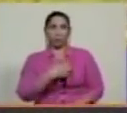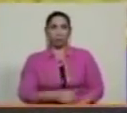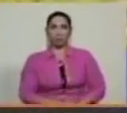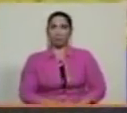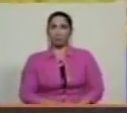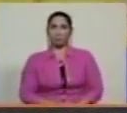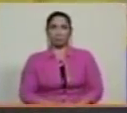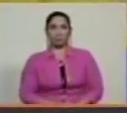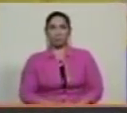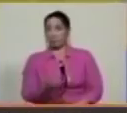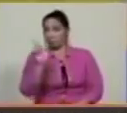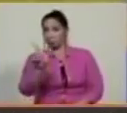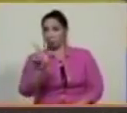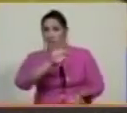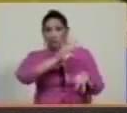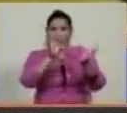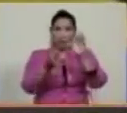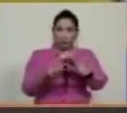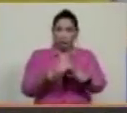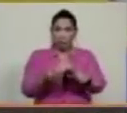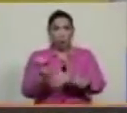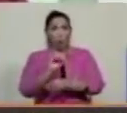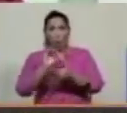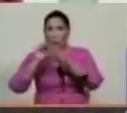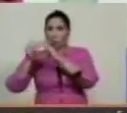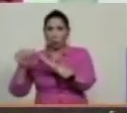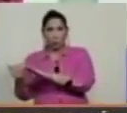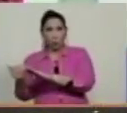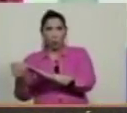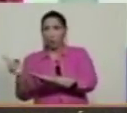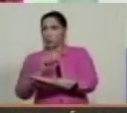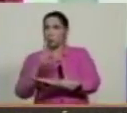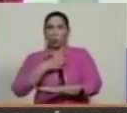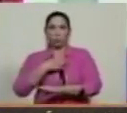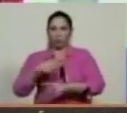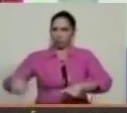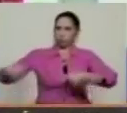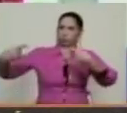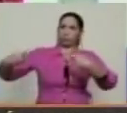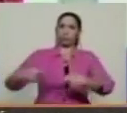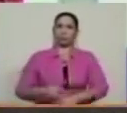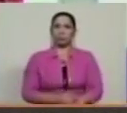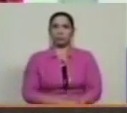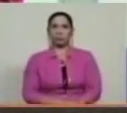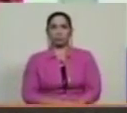con el partido y los CLAC, con las comunas, el partido y los CLAC, no puede haber,